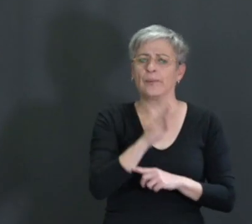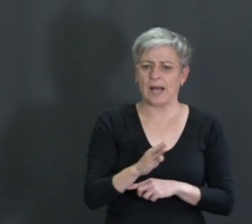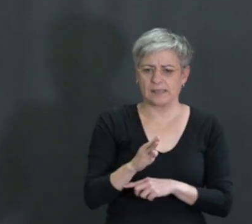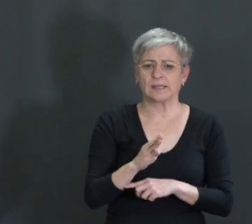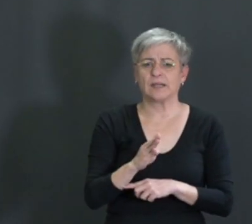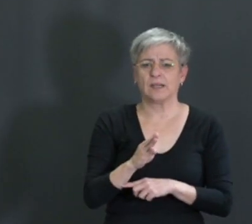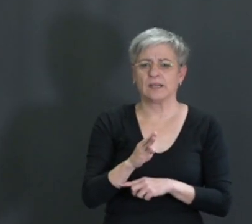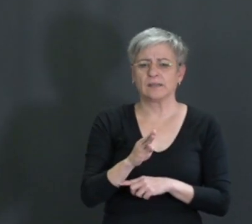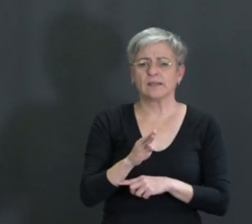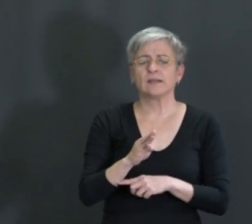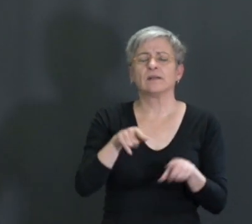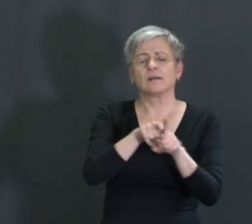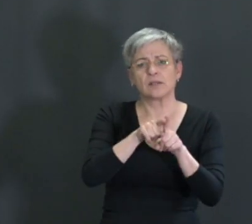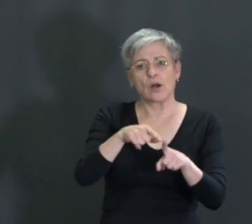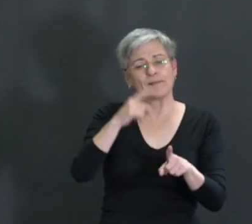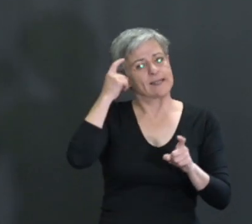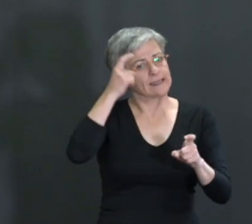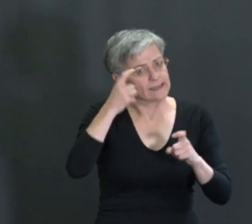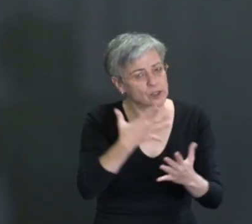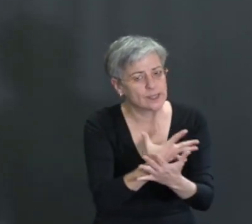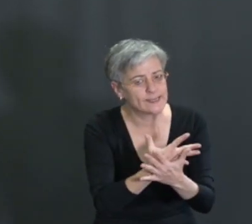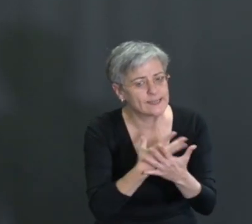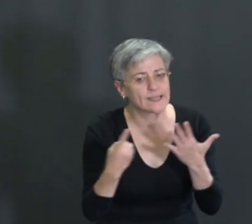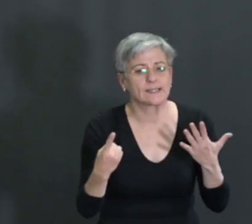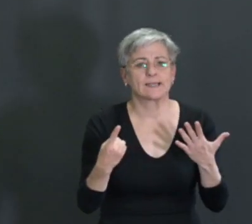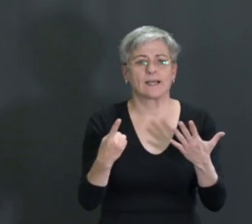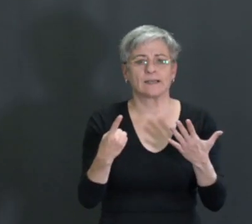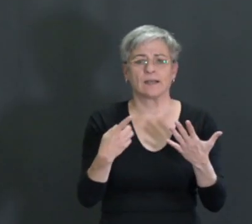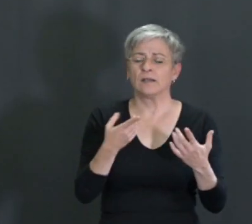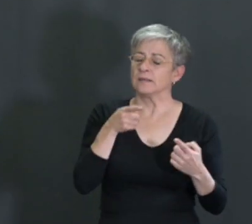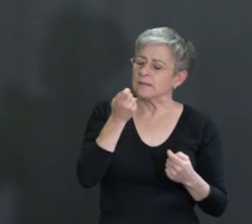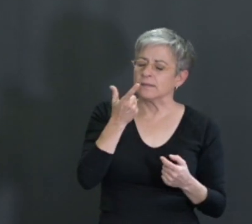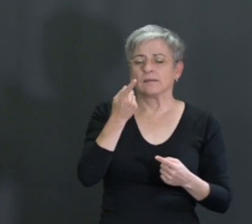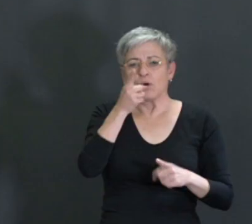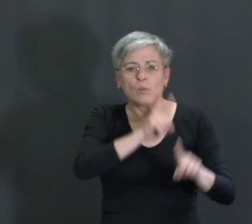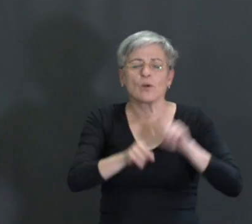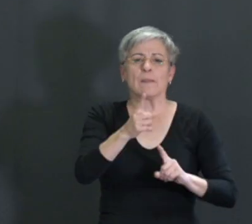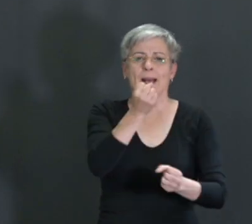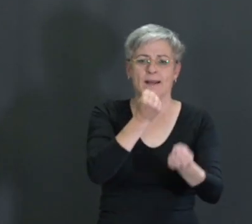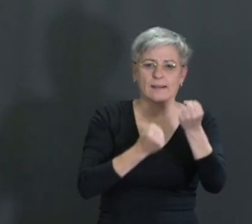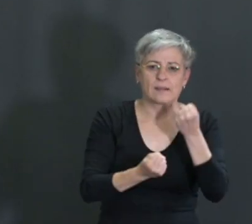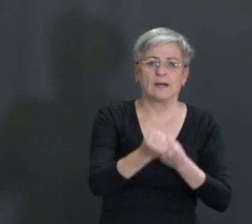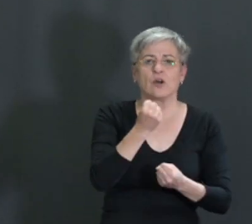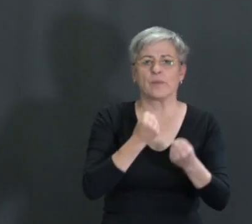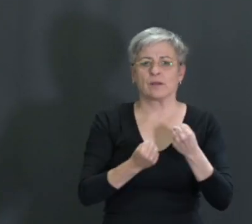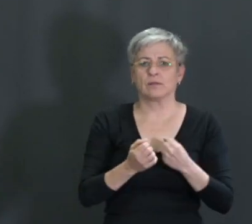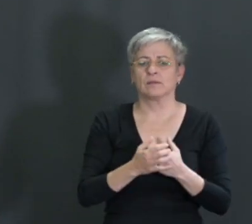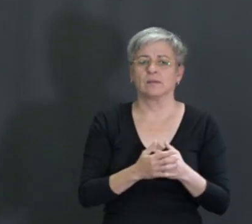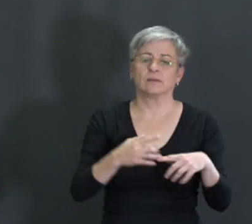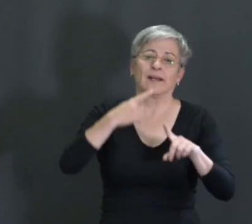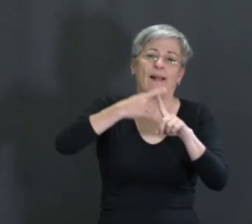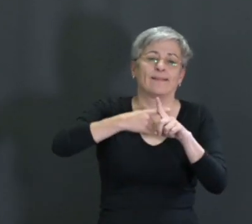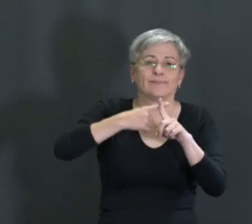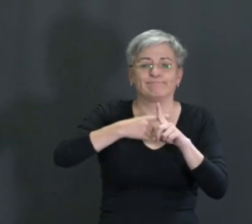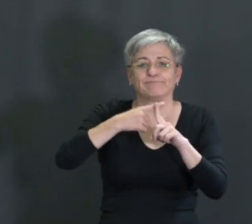en el 16 lo intentaron, pero ahí tuvieron un problema económico y hay un nivel, pues